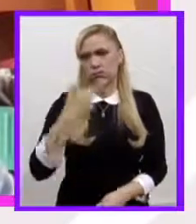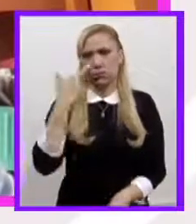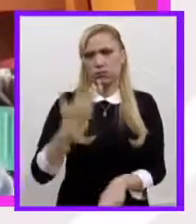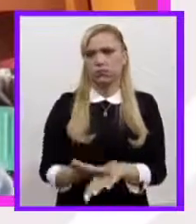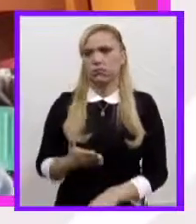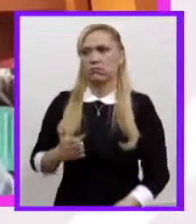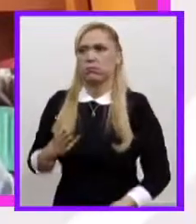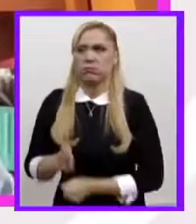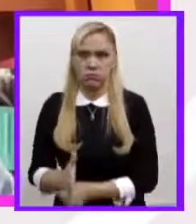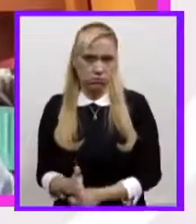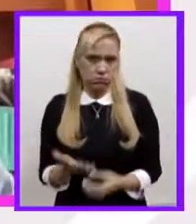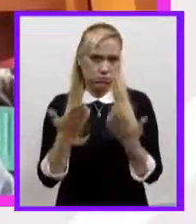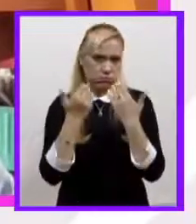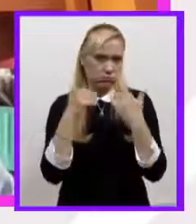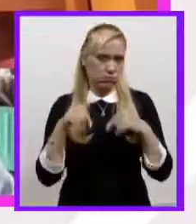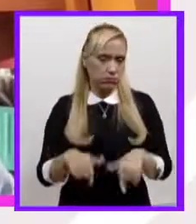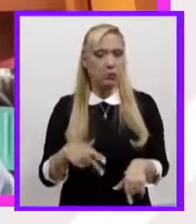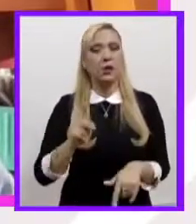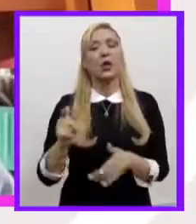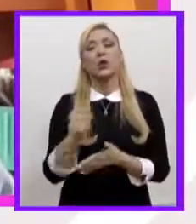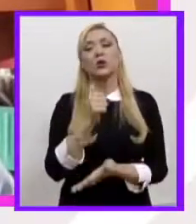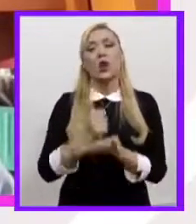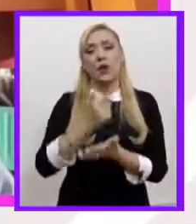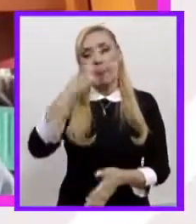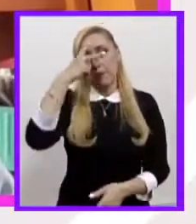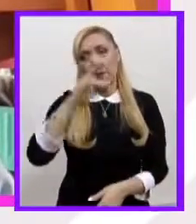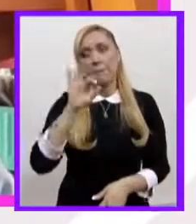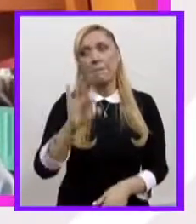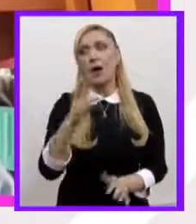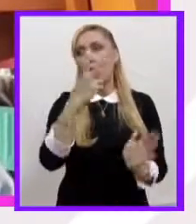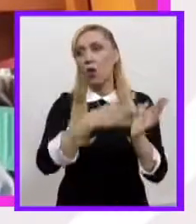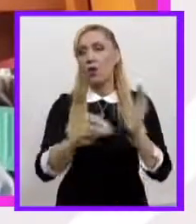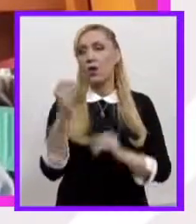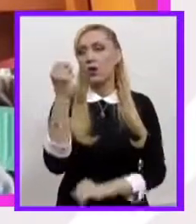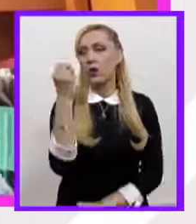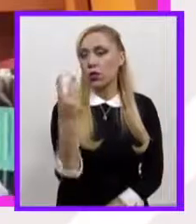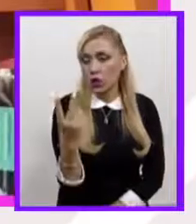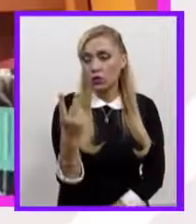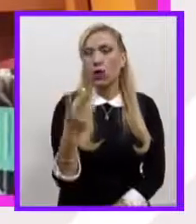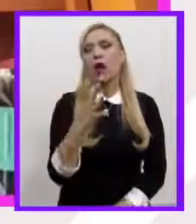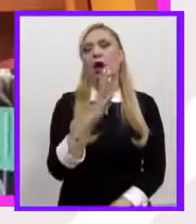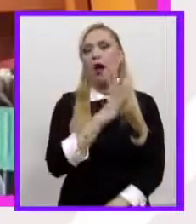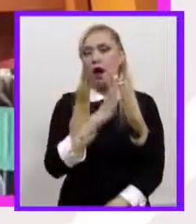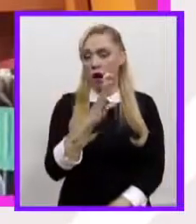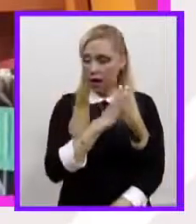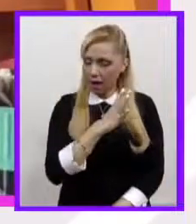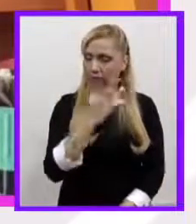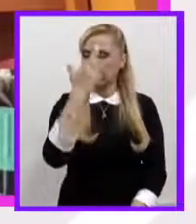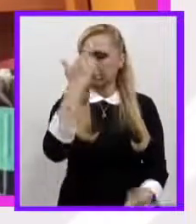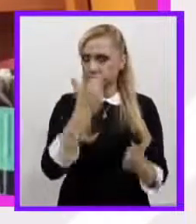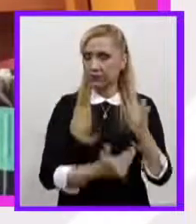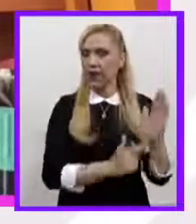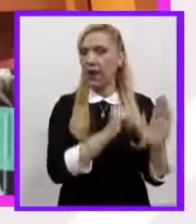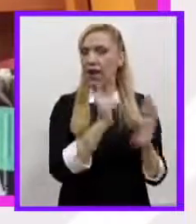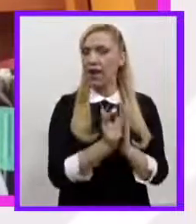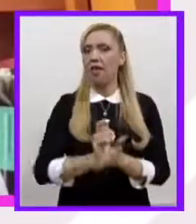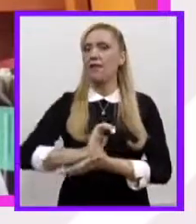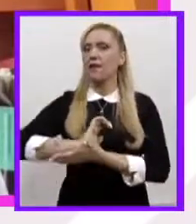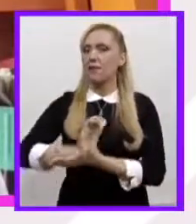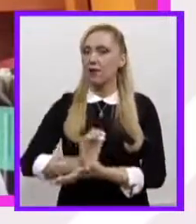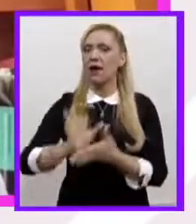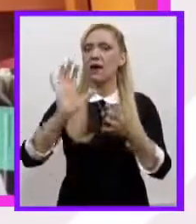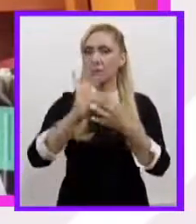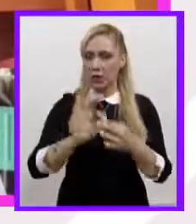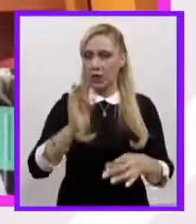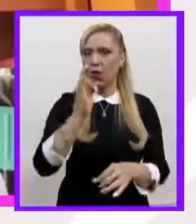sancionadora. Sin embargo, en la Ciudad de México, desde el 2002, existe un delito de discriminación, que ahorita vamos a conversar